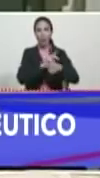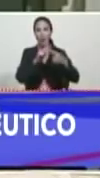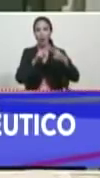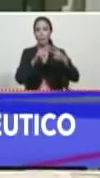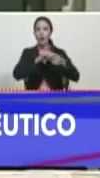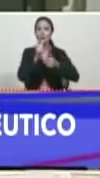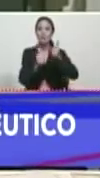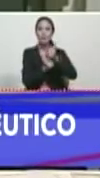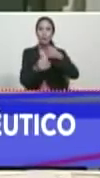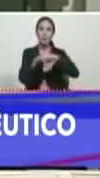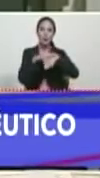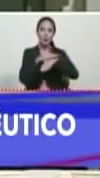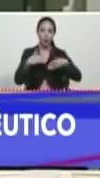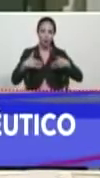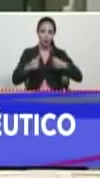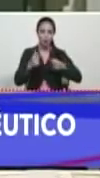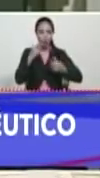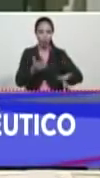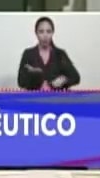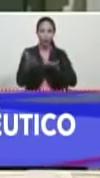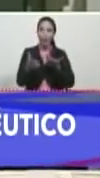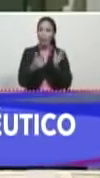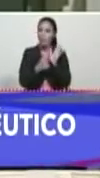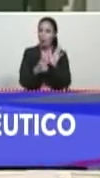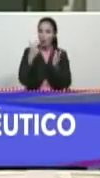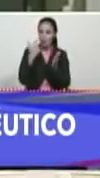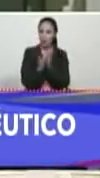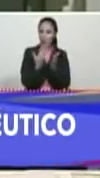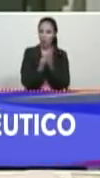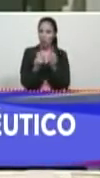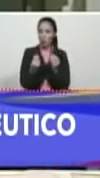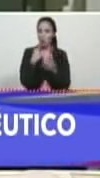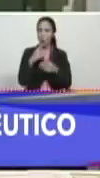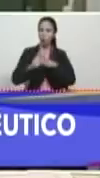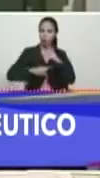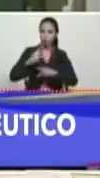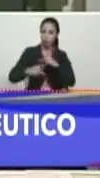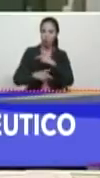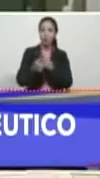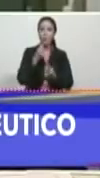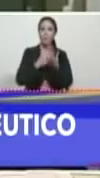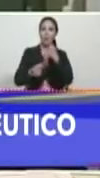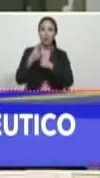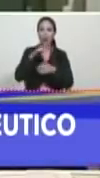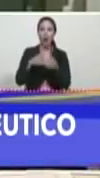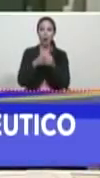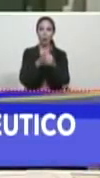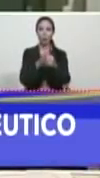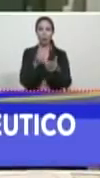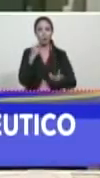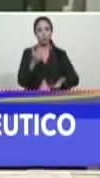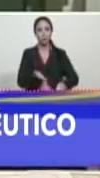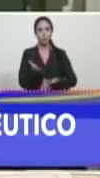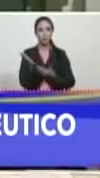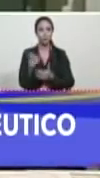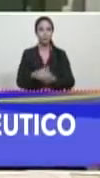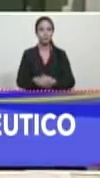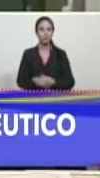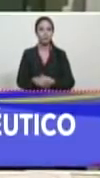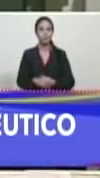viceministra de Salud, para que le muestre al país el esfuerzo productivo que estamos haciendo en las empresas